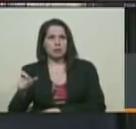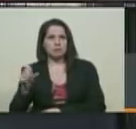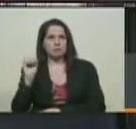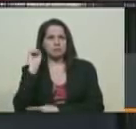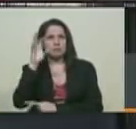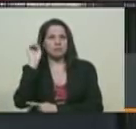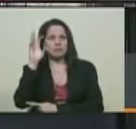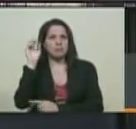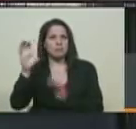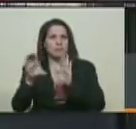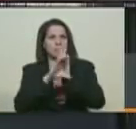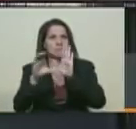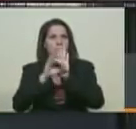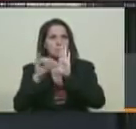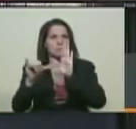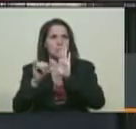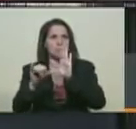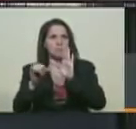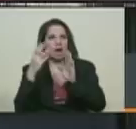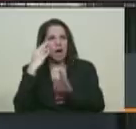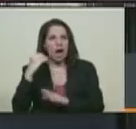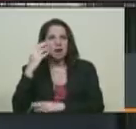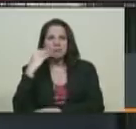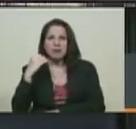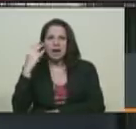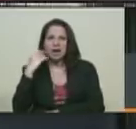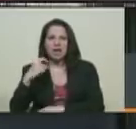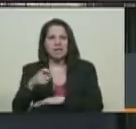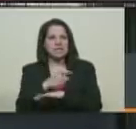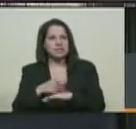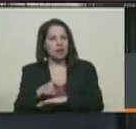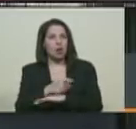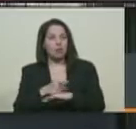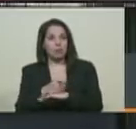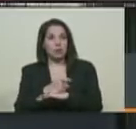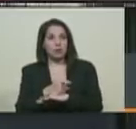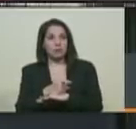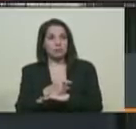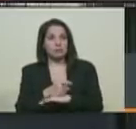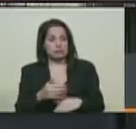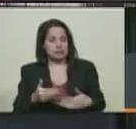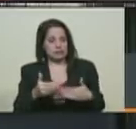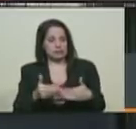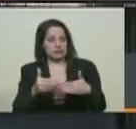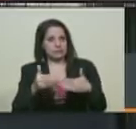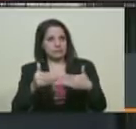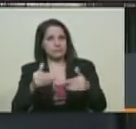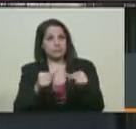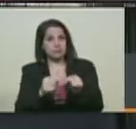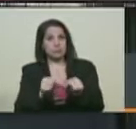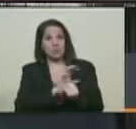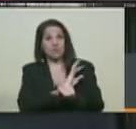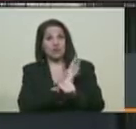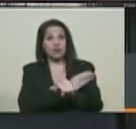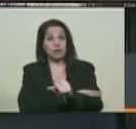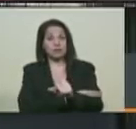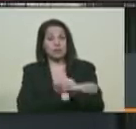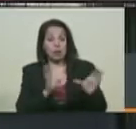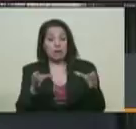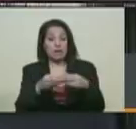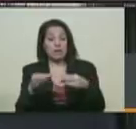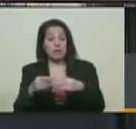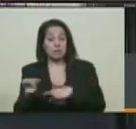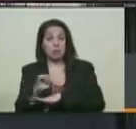experiencia en el gobierno. Hace falta, bueno, seguir fortaleciendo el equipo del